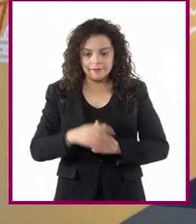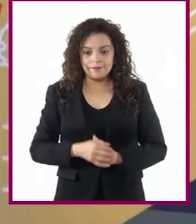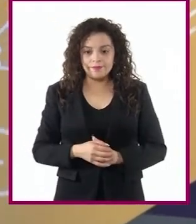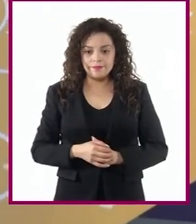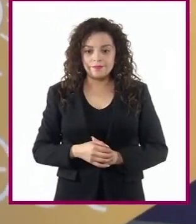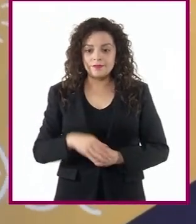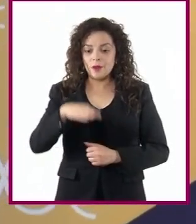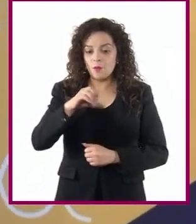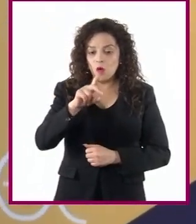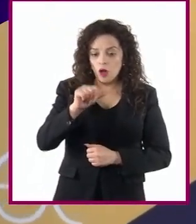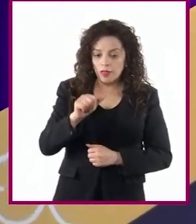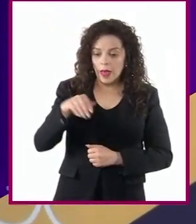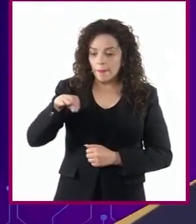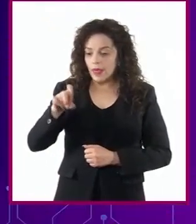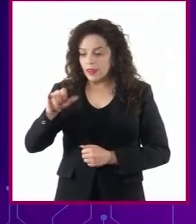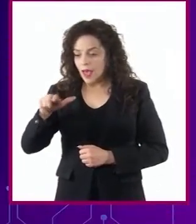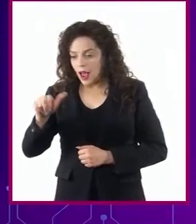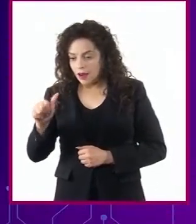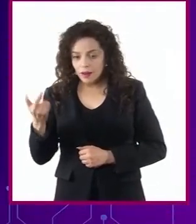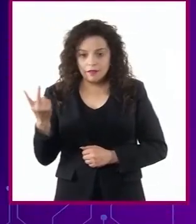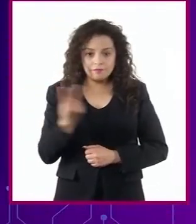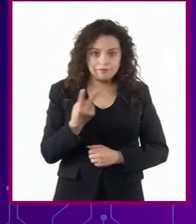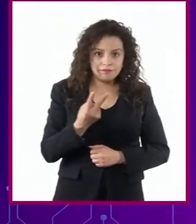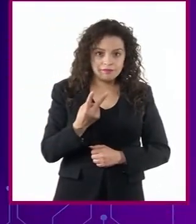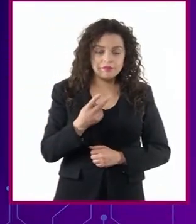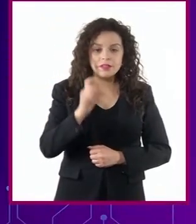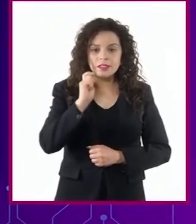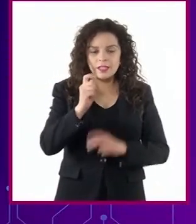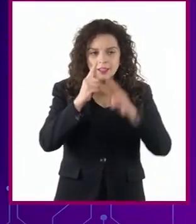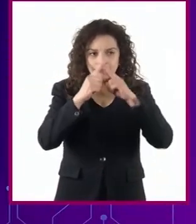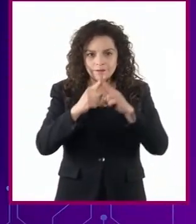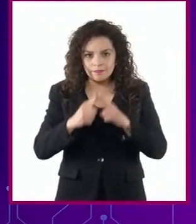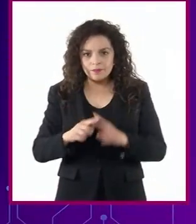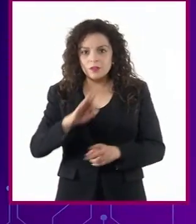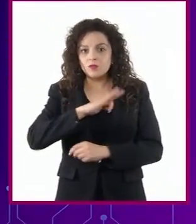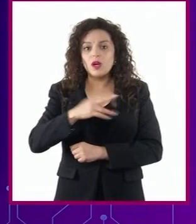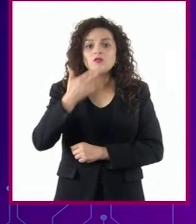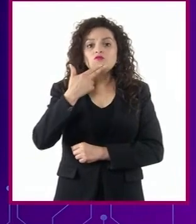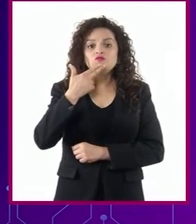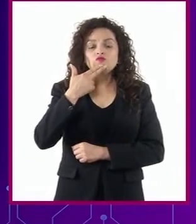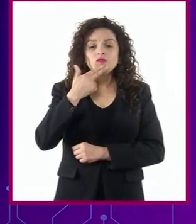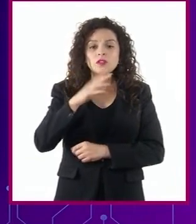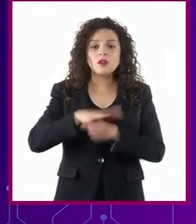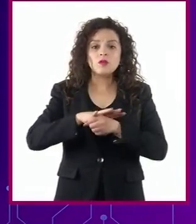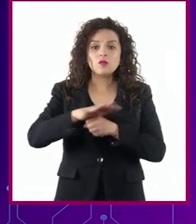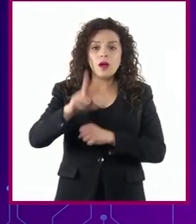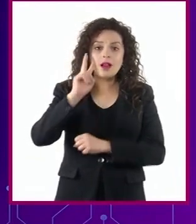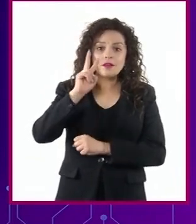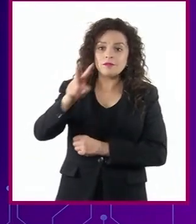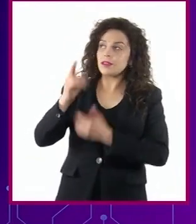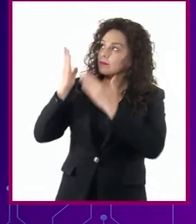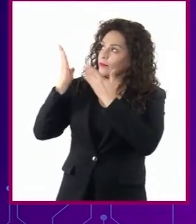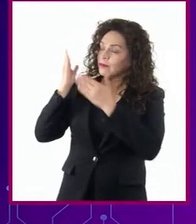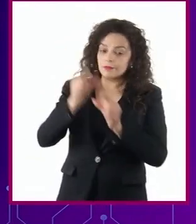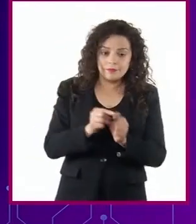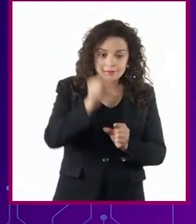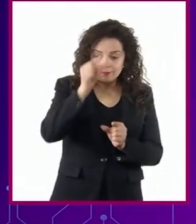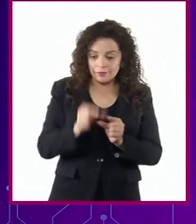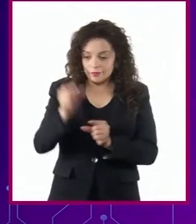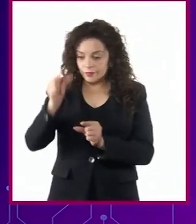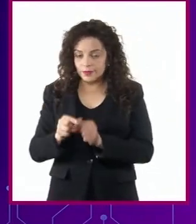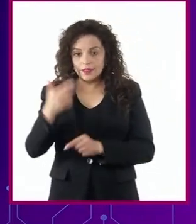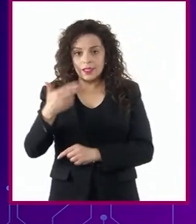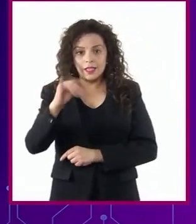para calcular la mediana para los datos agrupados podemos ocupar la fórmula vista en el caso del histograma, por lo que la